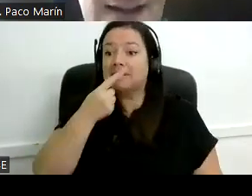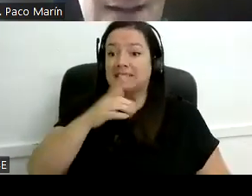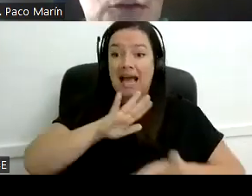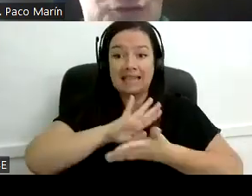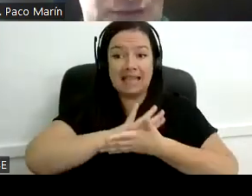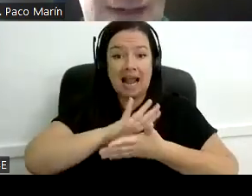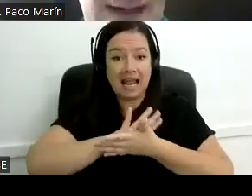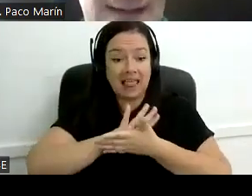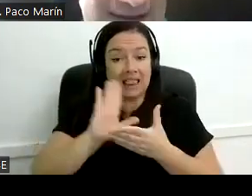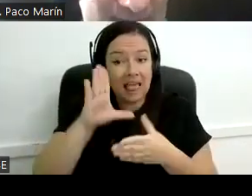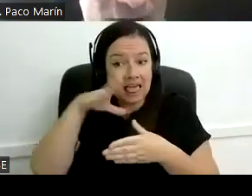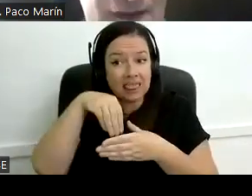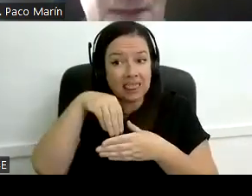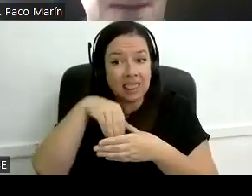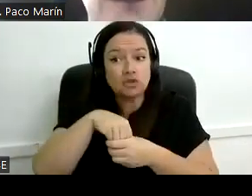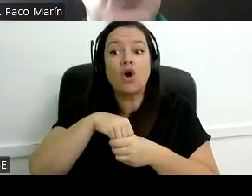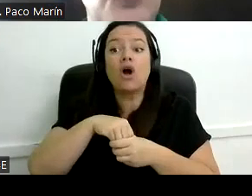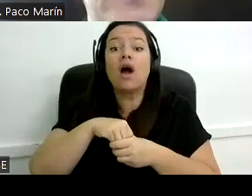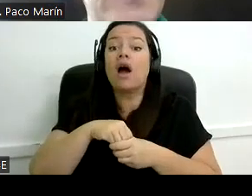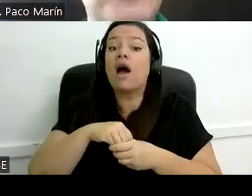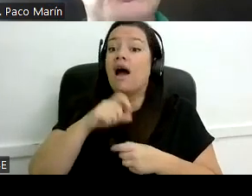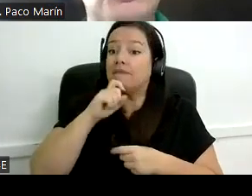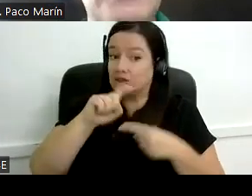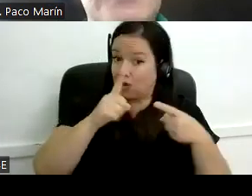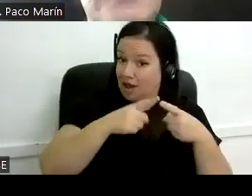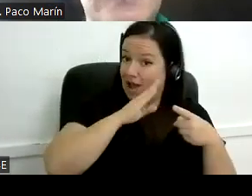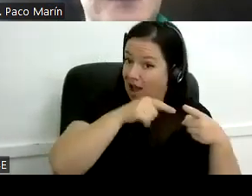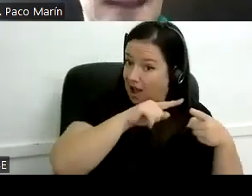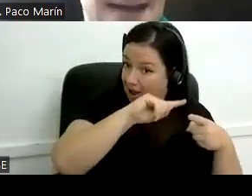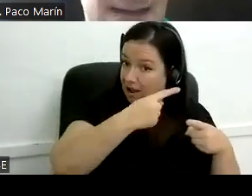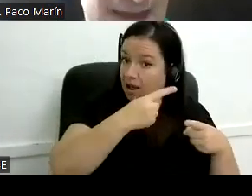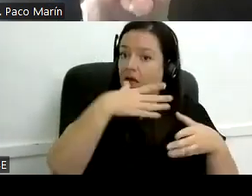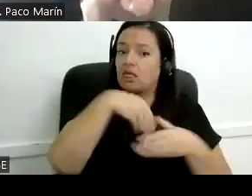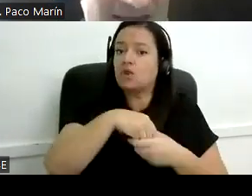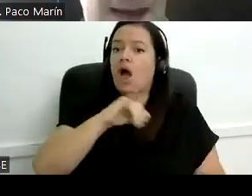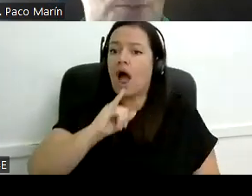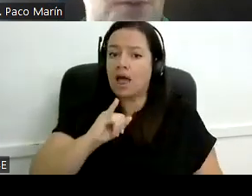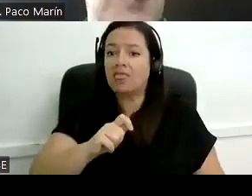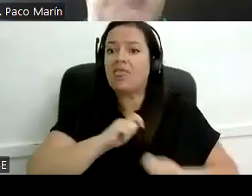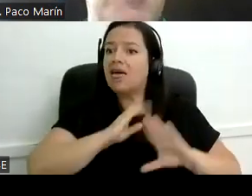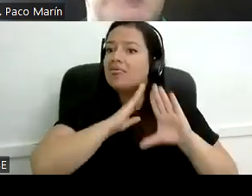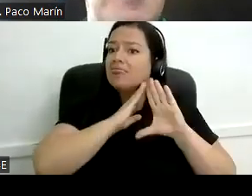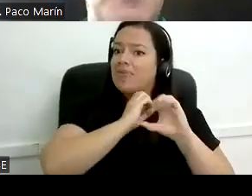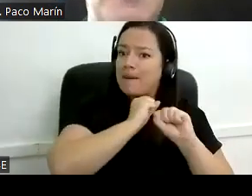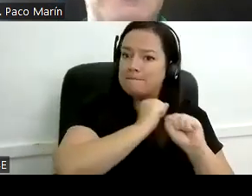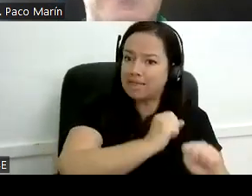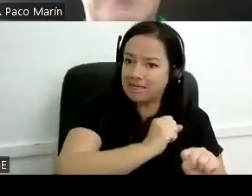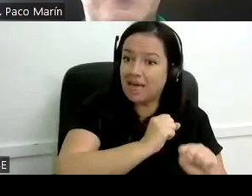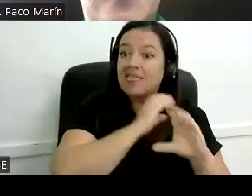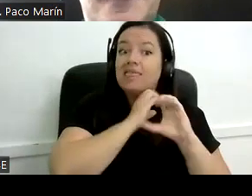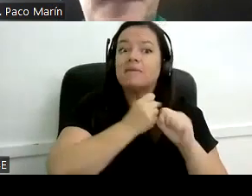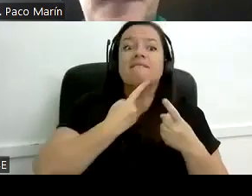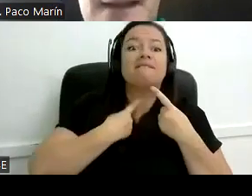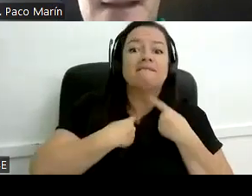están exentos, tranquilizantes benzodiazepínicos no están exentos de dependencia, que como bien sabéis, la dependencia